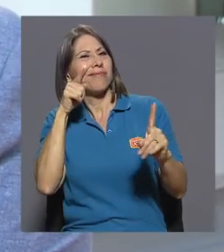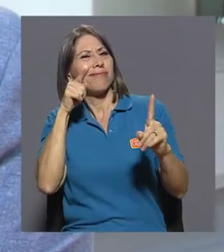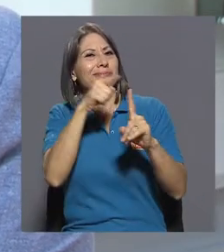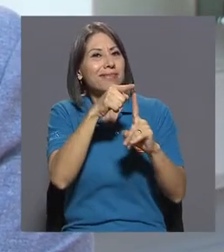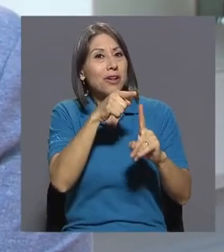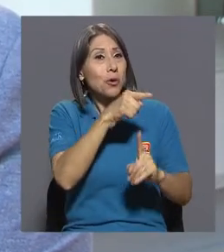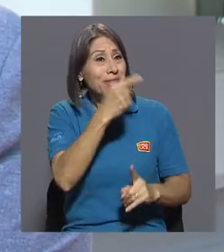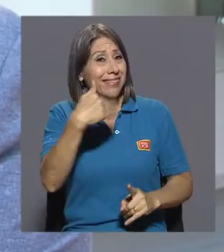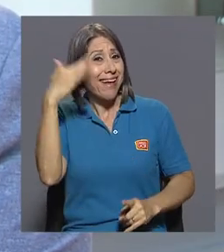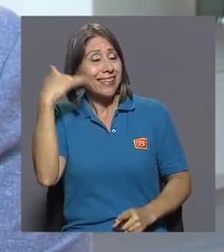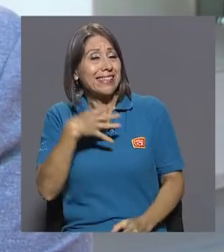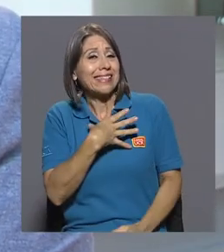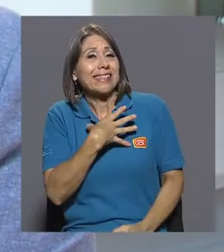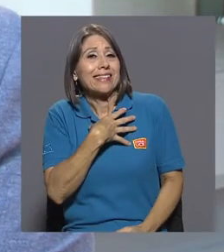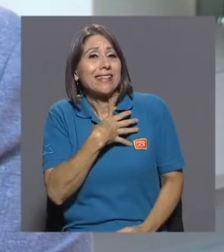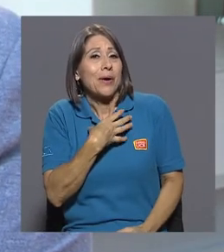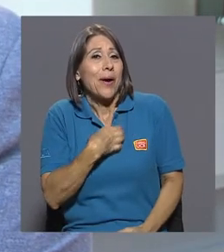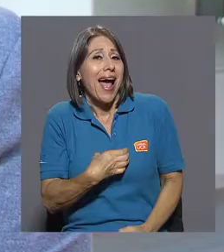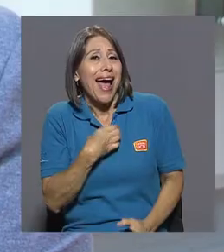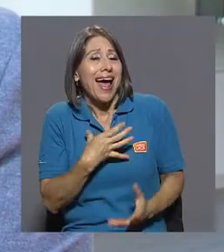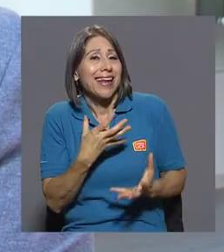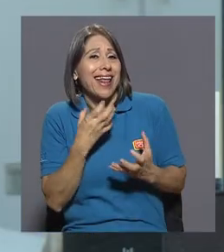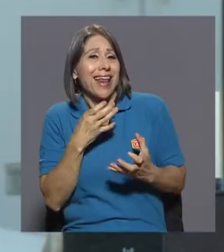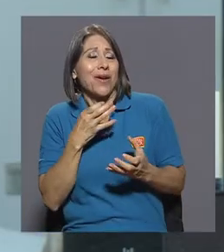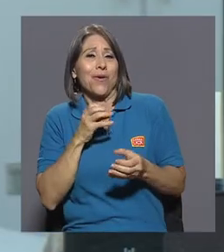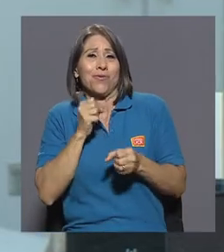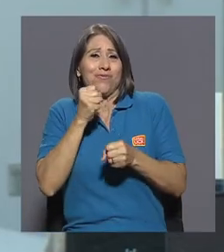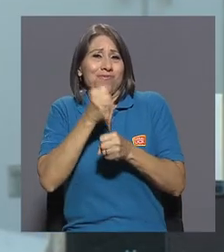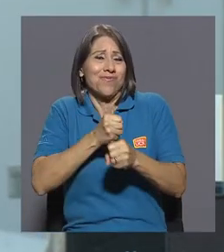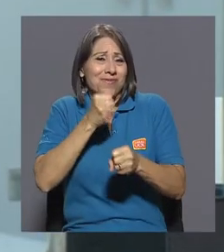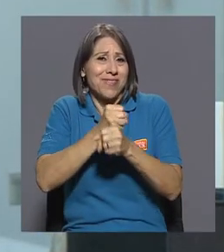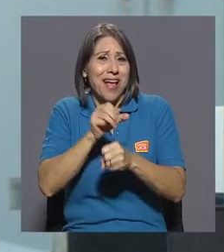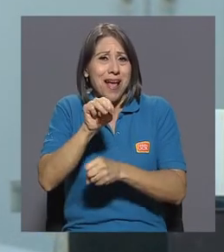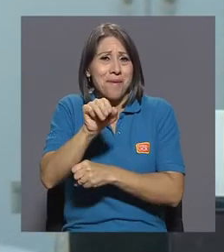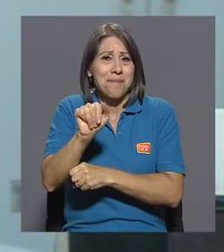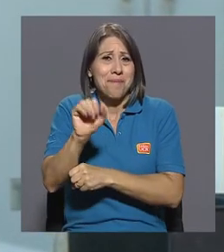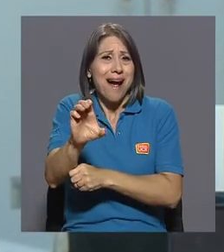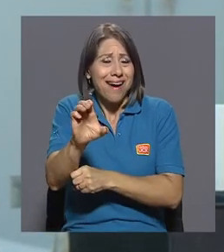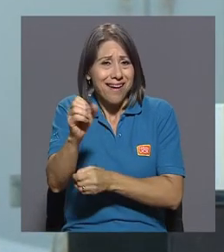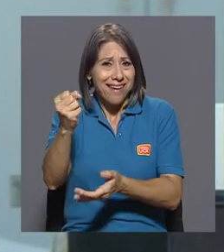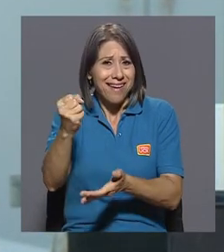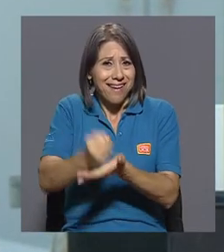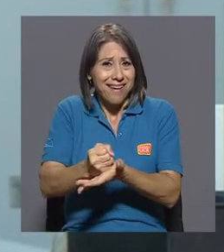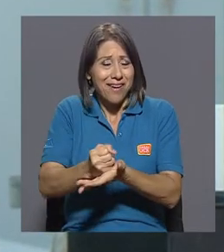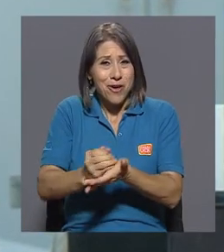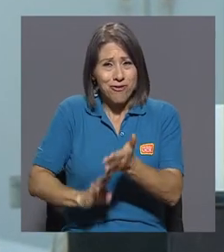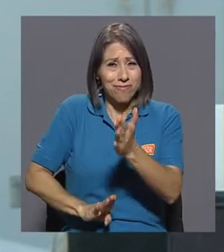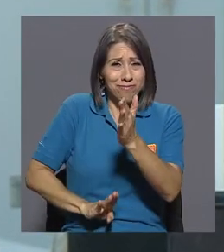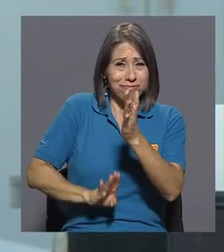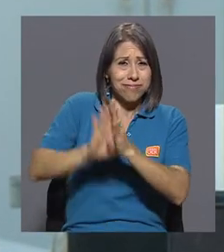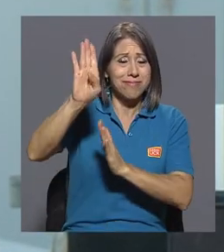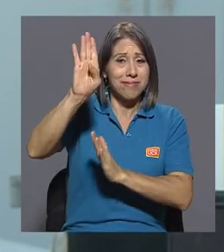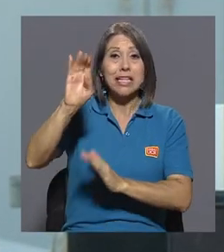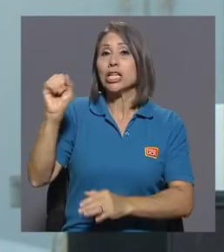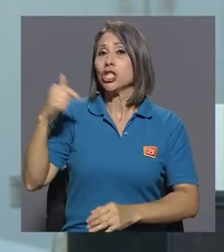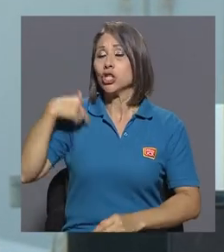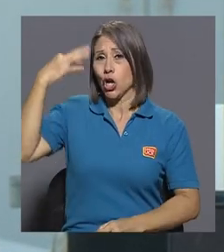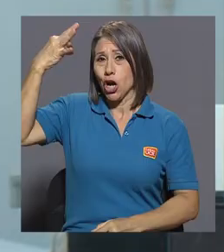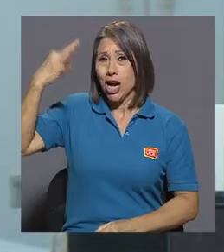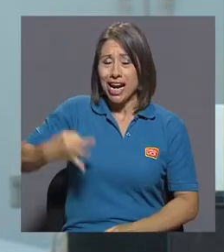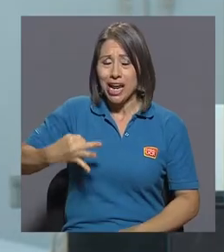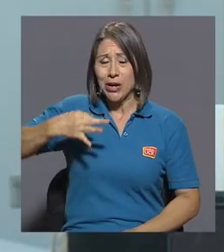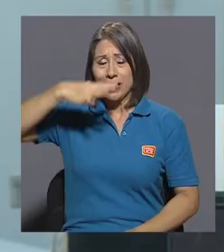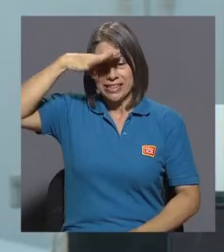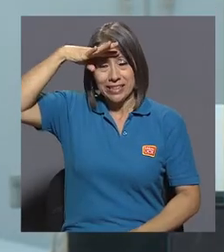era estar en Mac arriba, arriba? Yo creo que se hace a puro sudor,